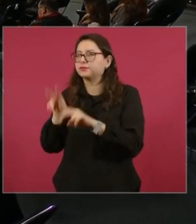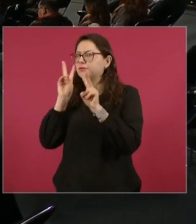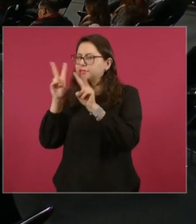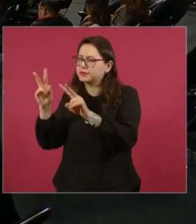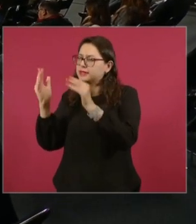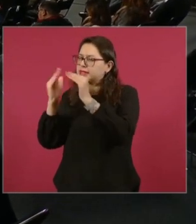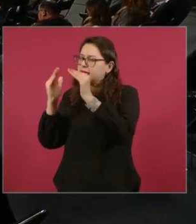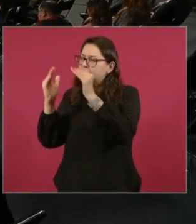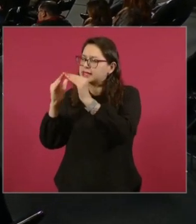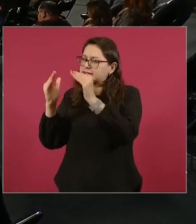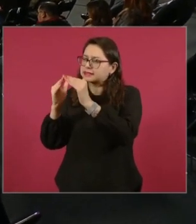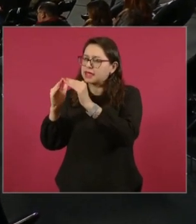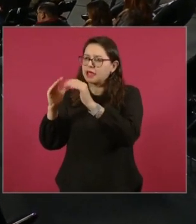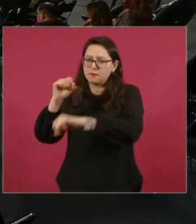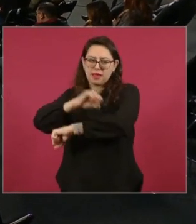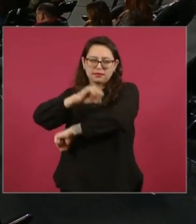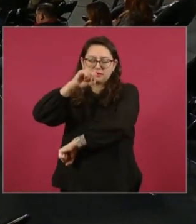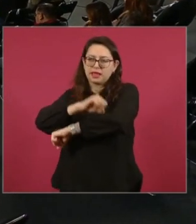flores.